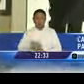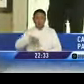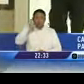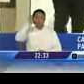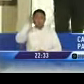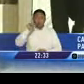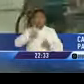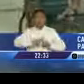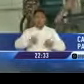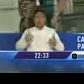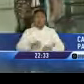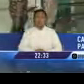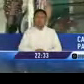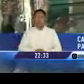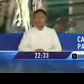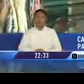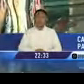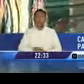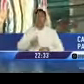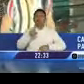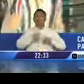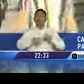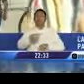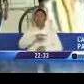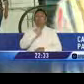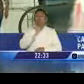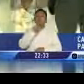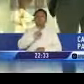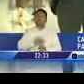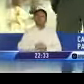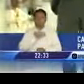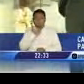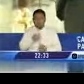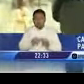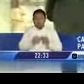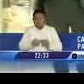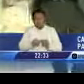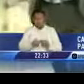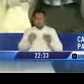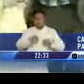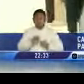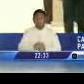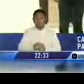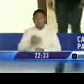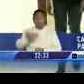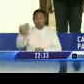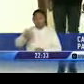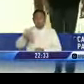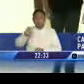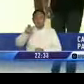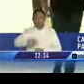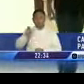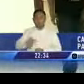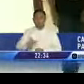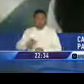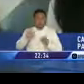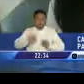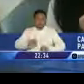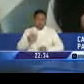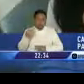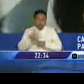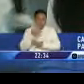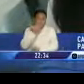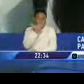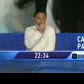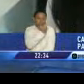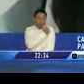divididos en la ciudadanía. Algunos dicen que esto se debería mantener, ya que solo así se puede garantizar que las personas sigan completando su esquema